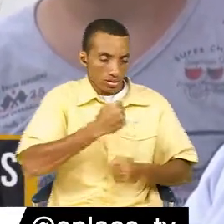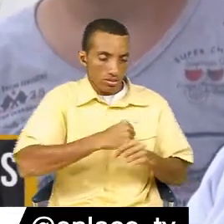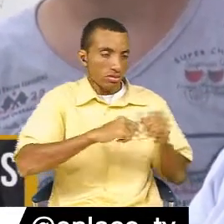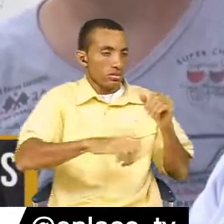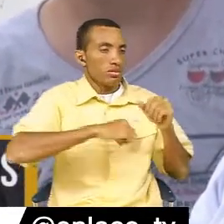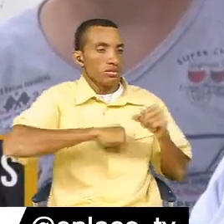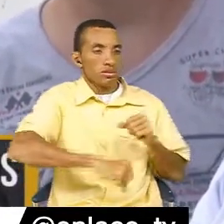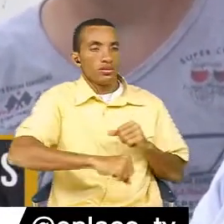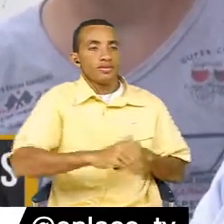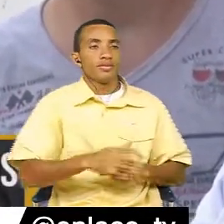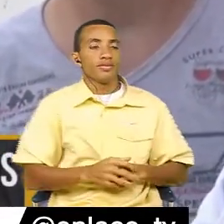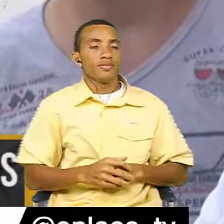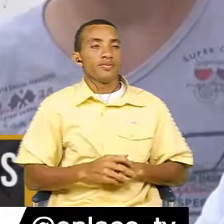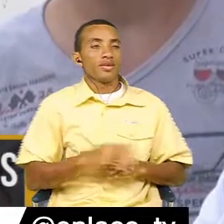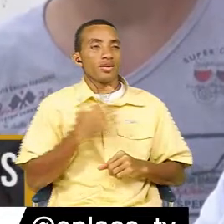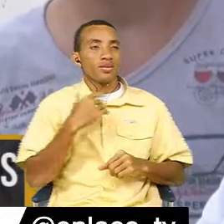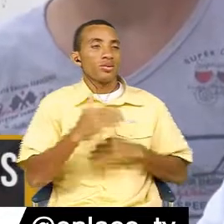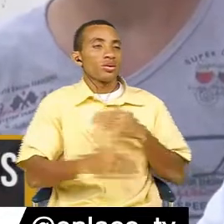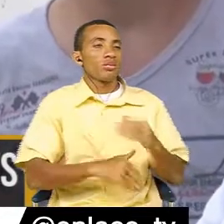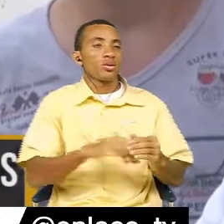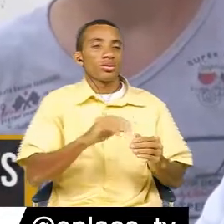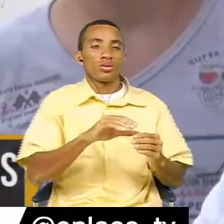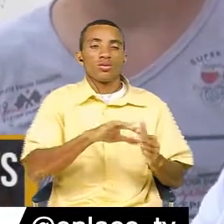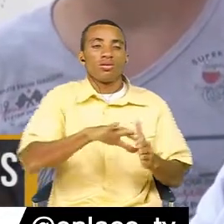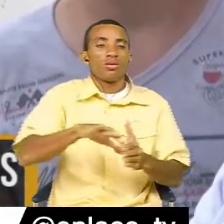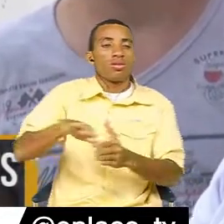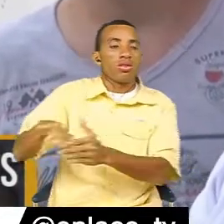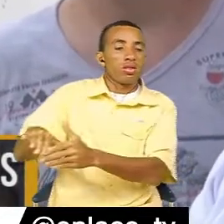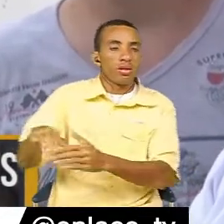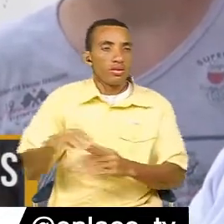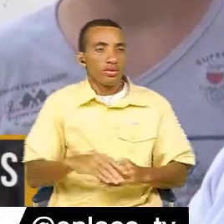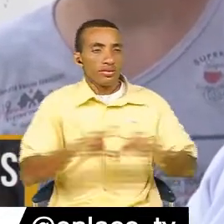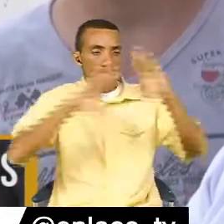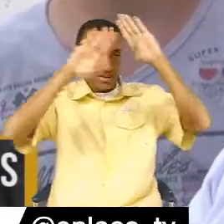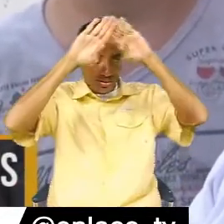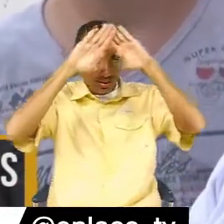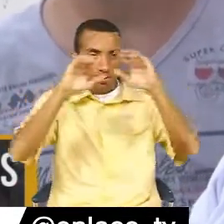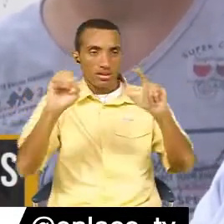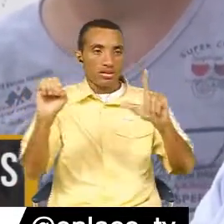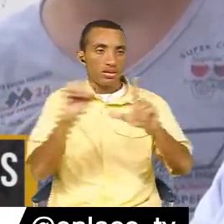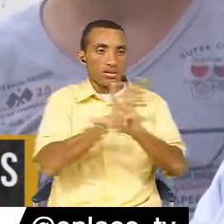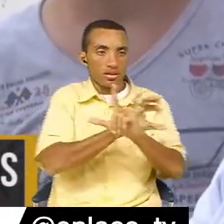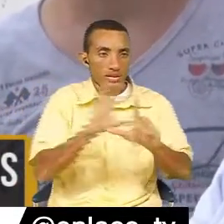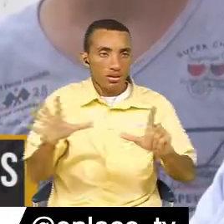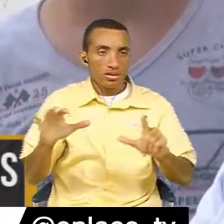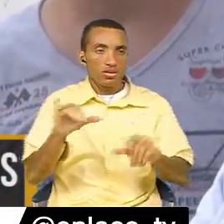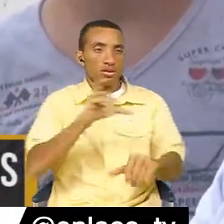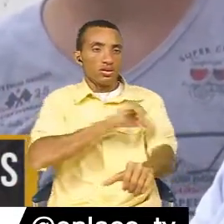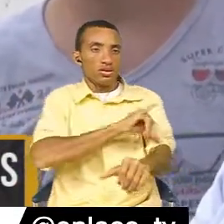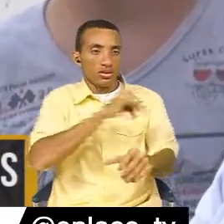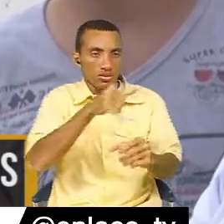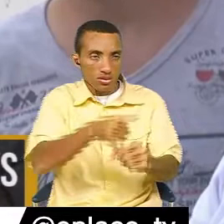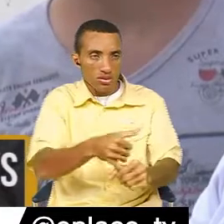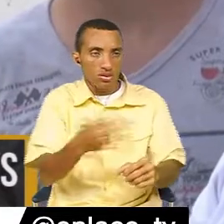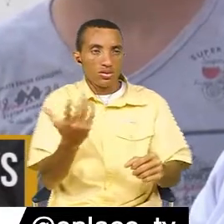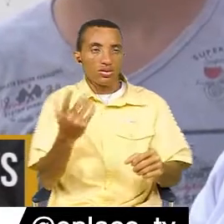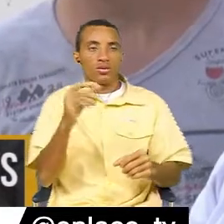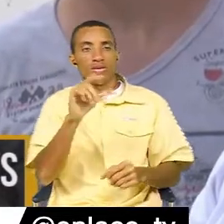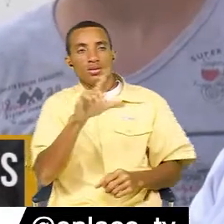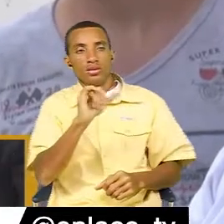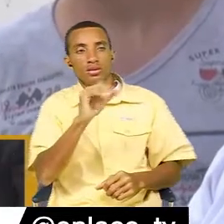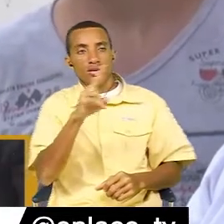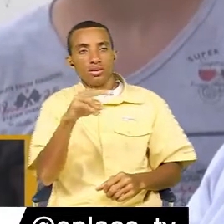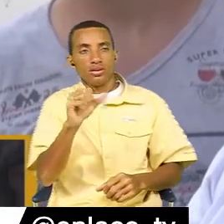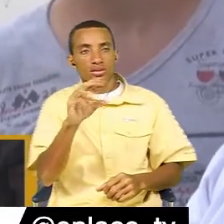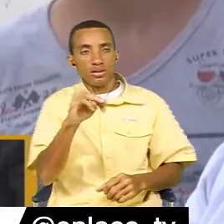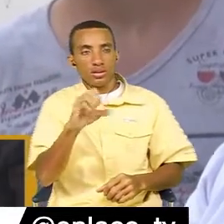siendo como aislados en todas partes, en el centro, en el Llanito, en Yondó, en la Lizama, y si salimos de Barranca,